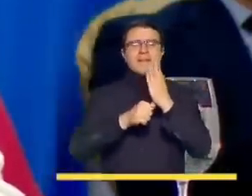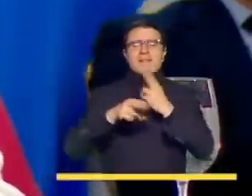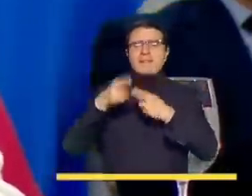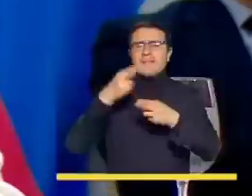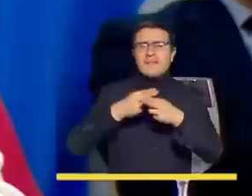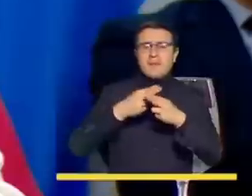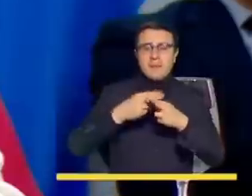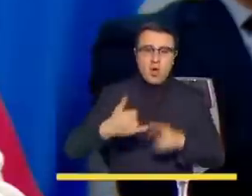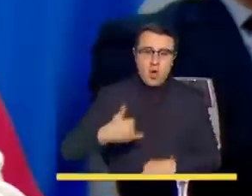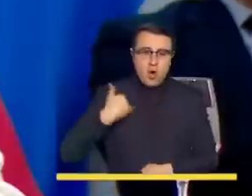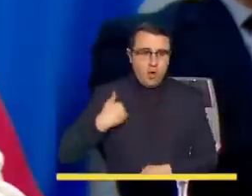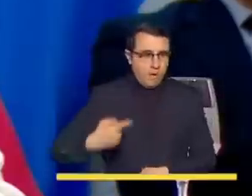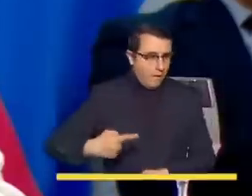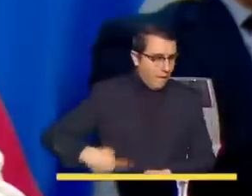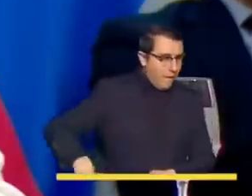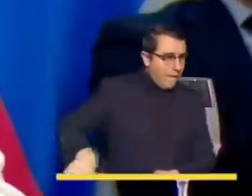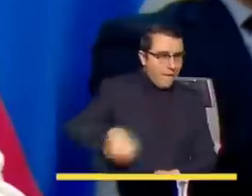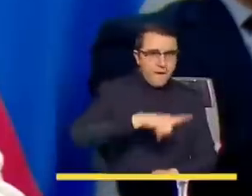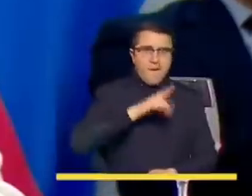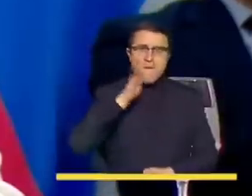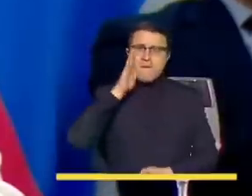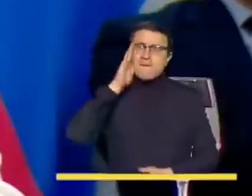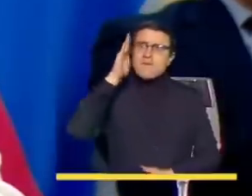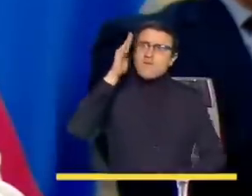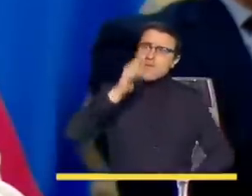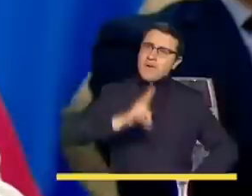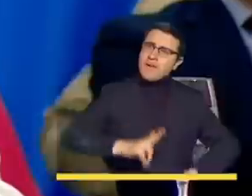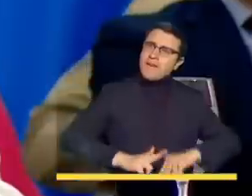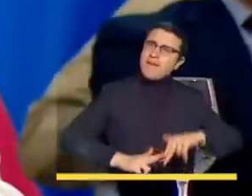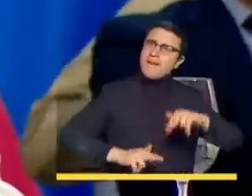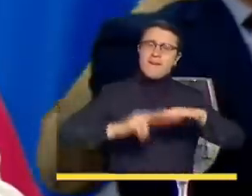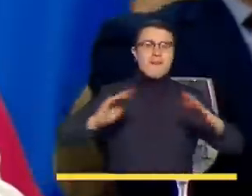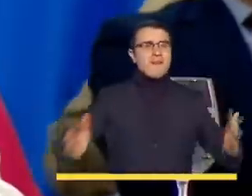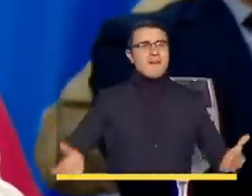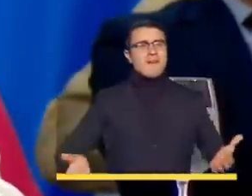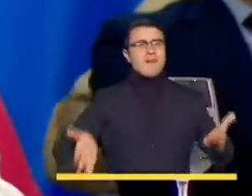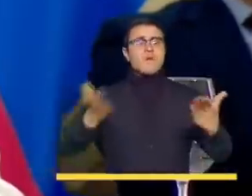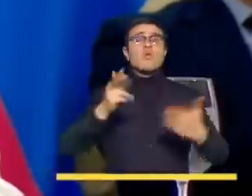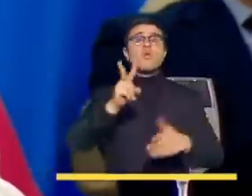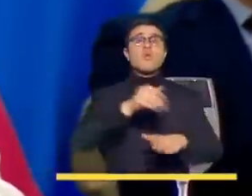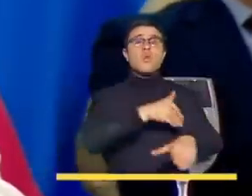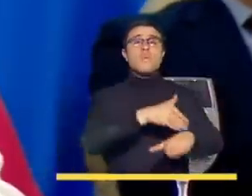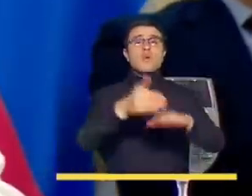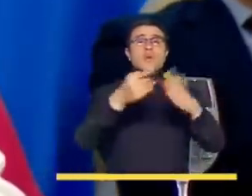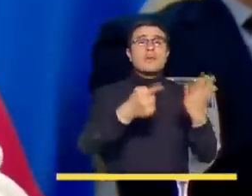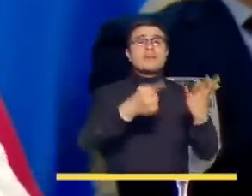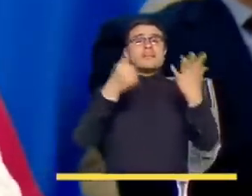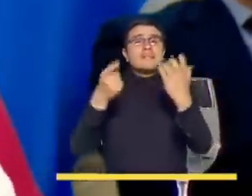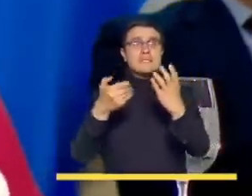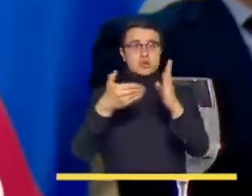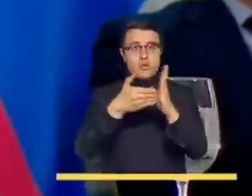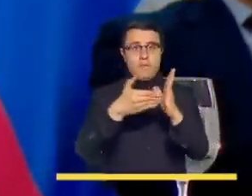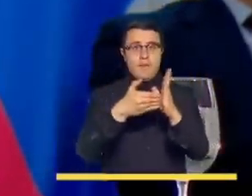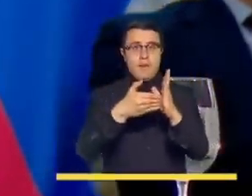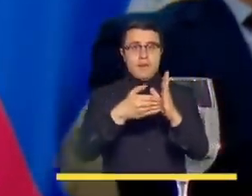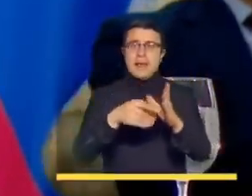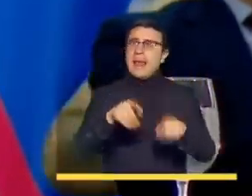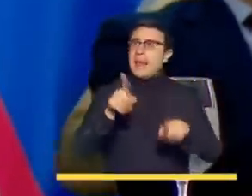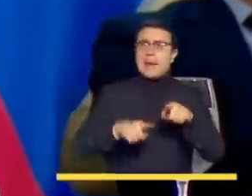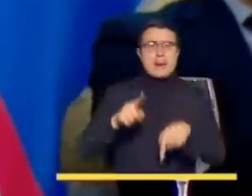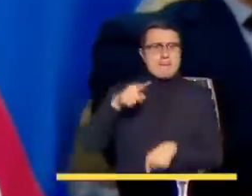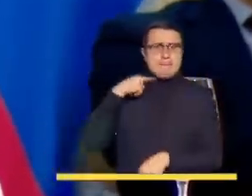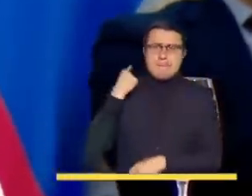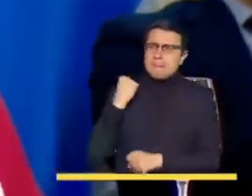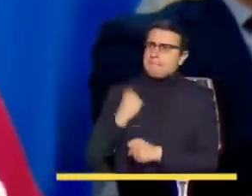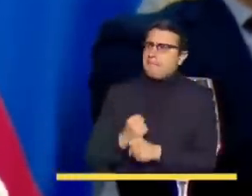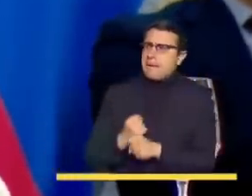Futuro, está atendiendo a 2.600.000 jóvenes. Los que ya no tienen opciones de estudio,